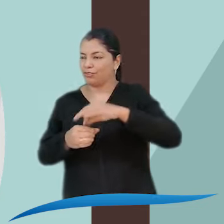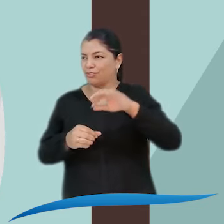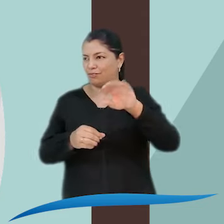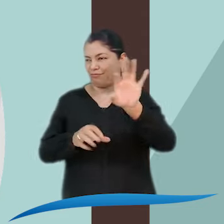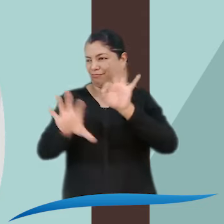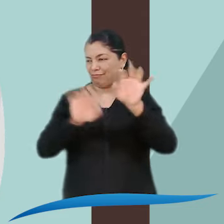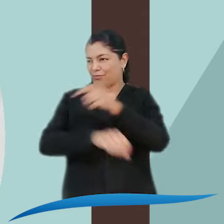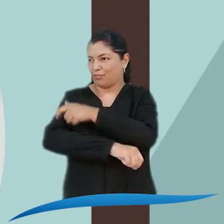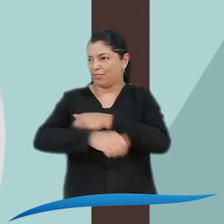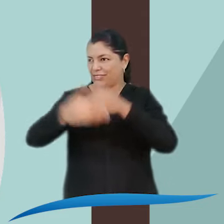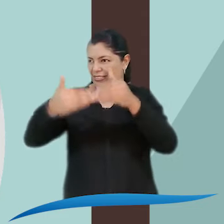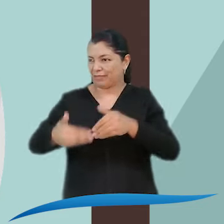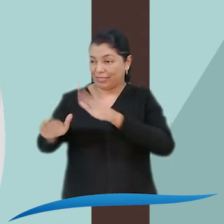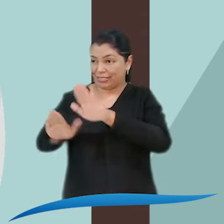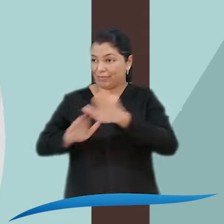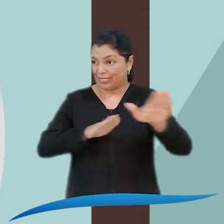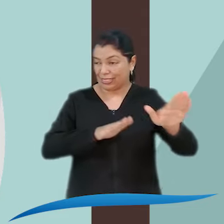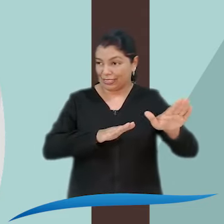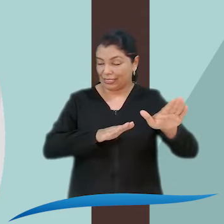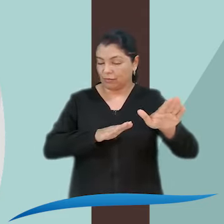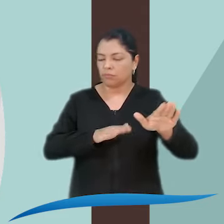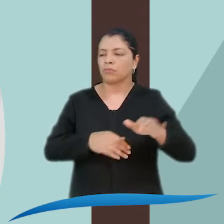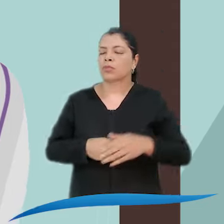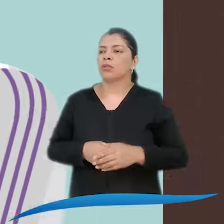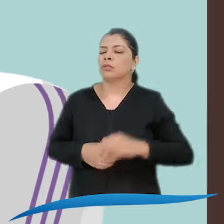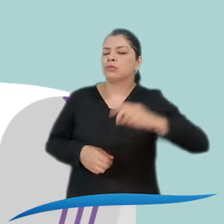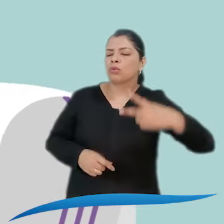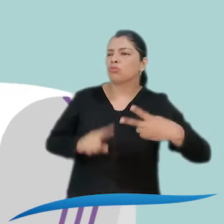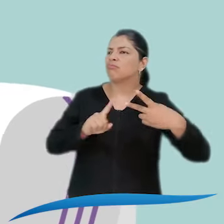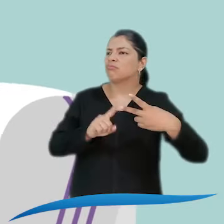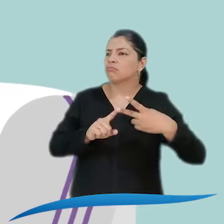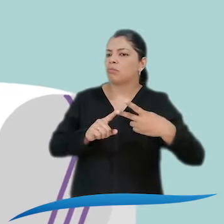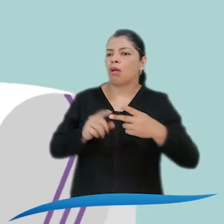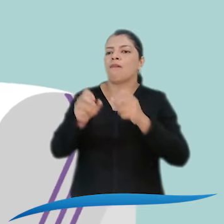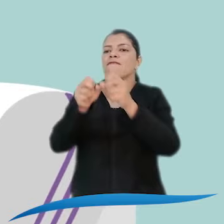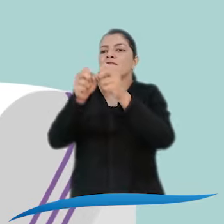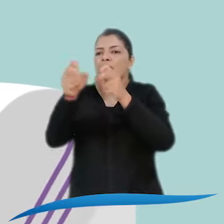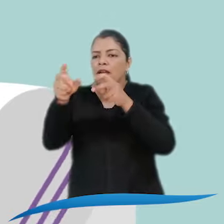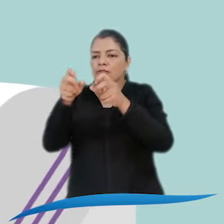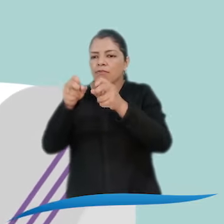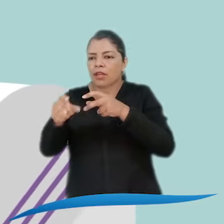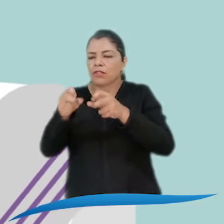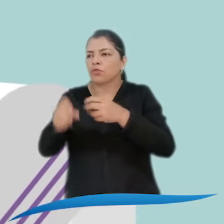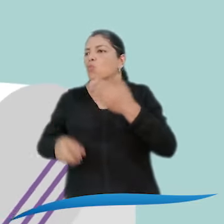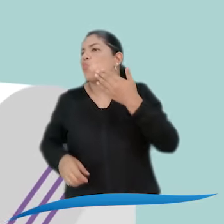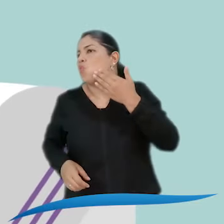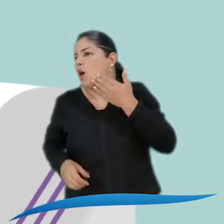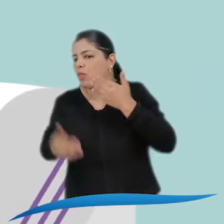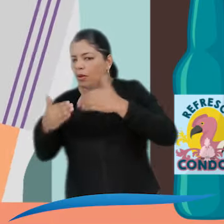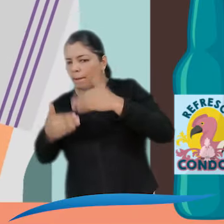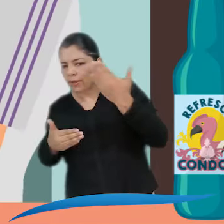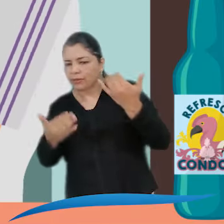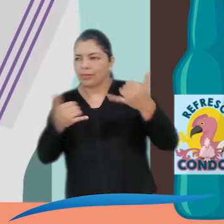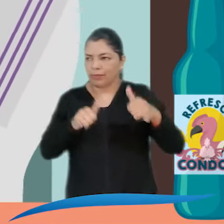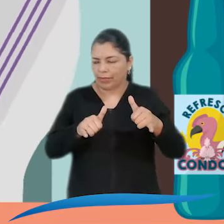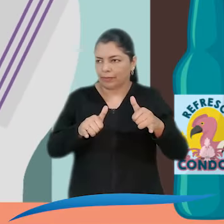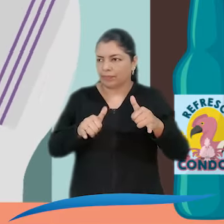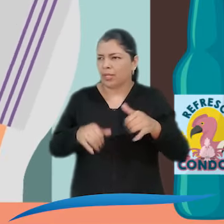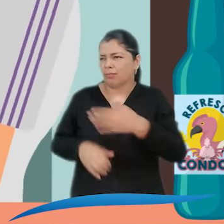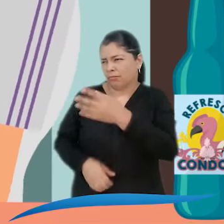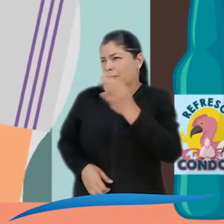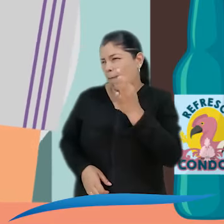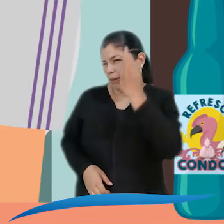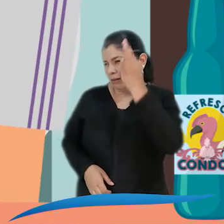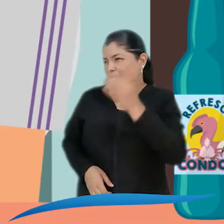sociedad civil del Comité de Discapacidad de Los Bananos. O sea, el cronograma de las actividades. Peregrina,